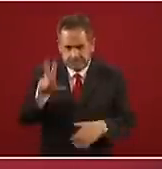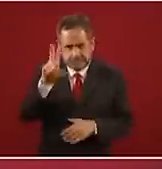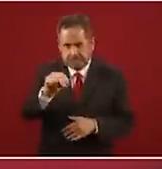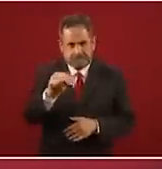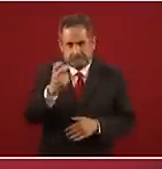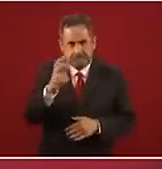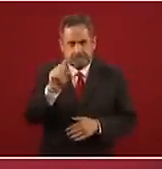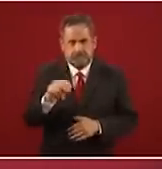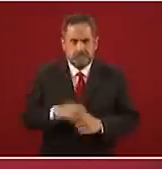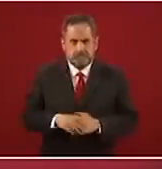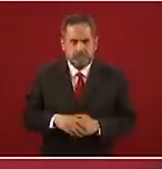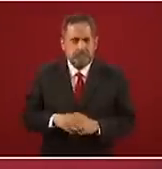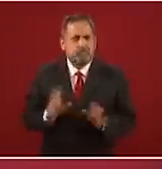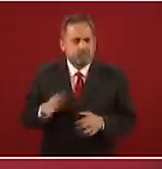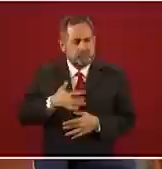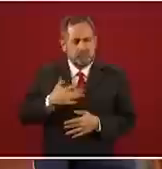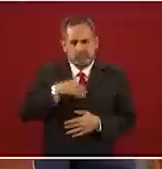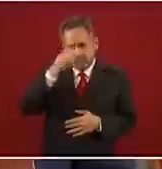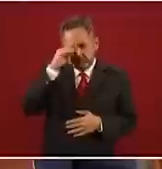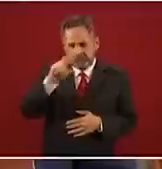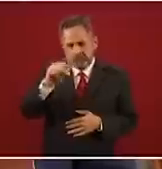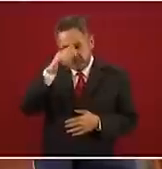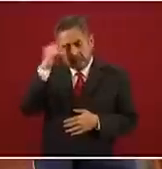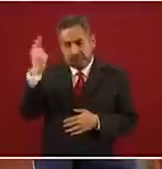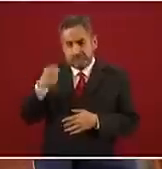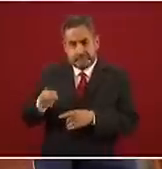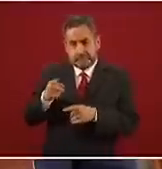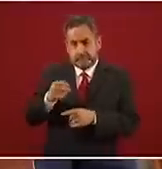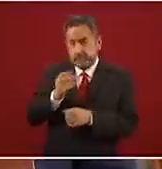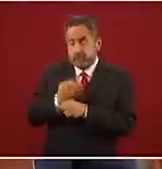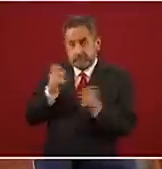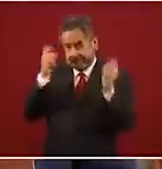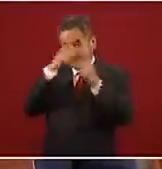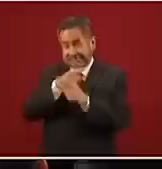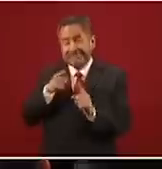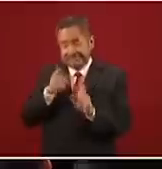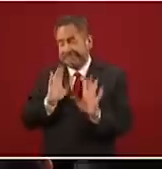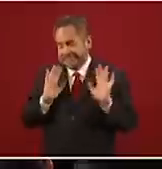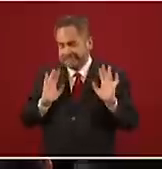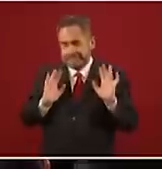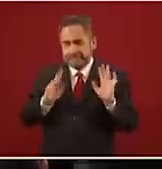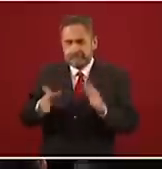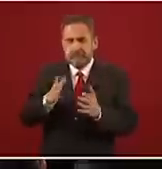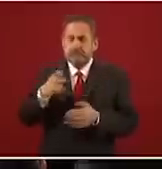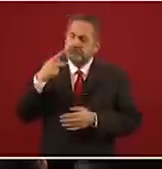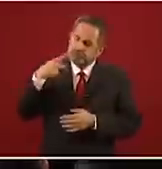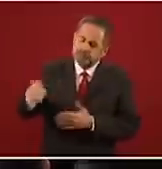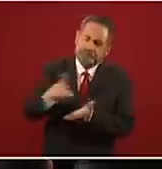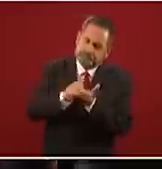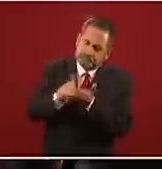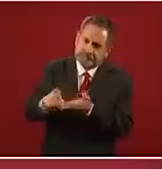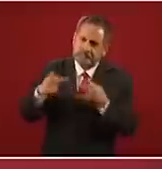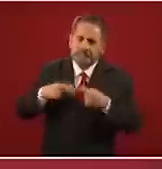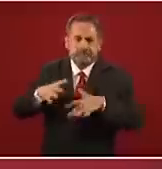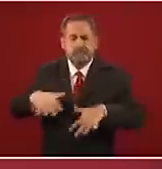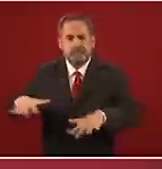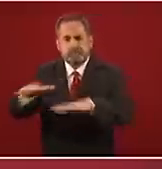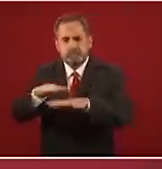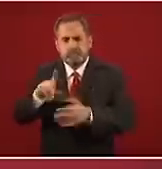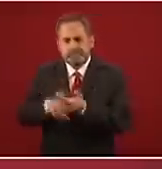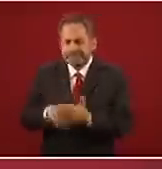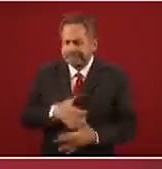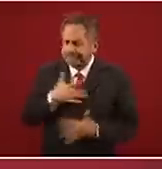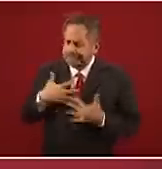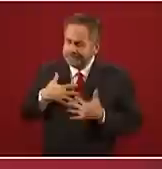estamos conscientes, no es fácil esto que estamos planteando, pero es un derecho que tiene el pueblo y es lo más humano